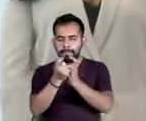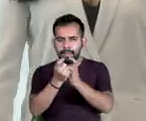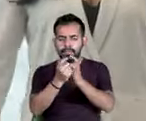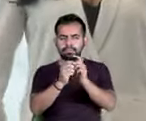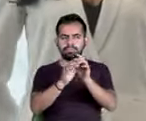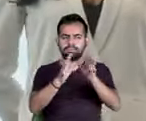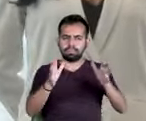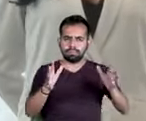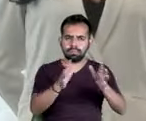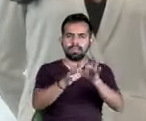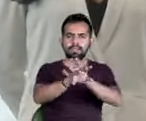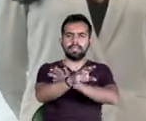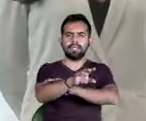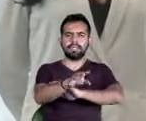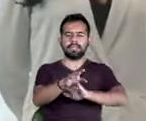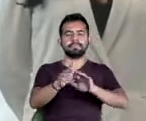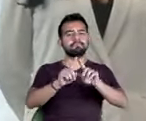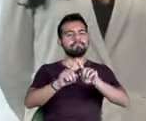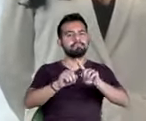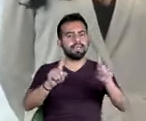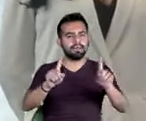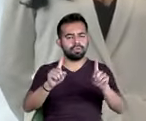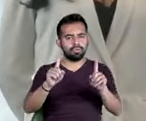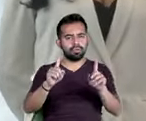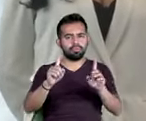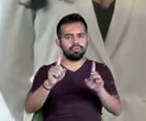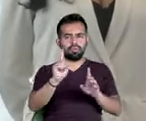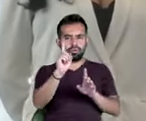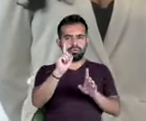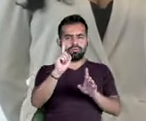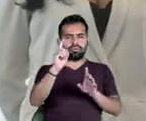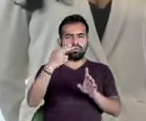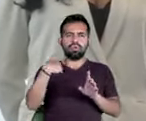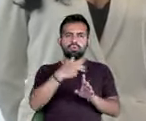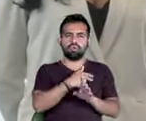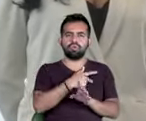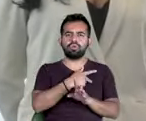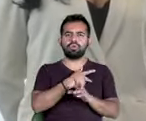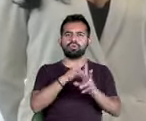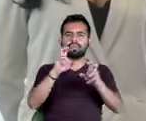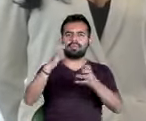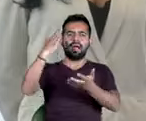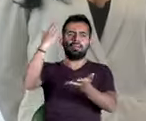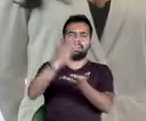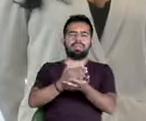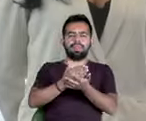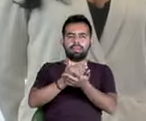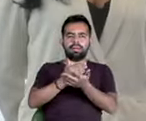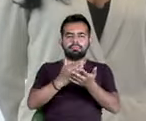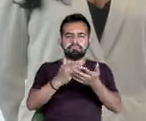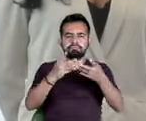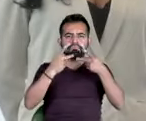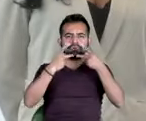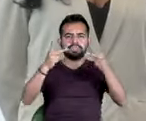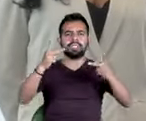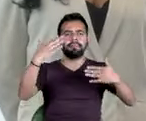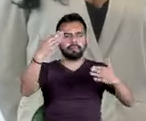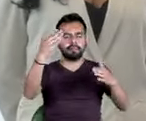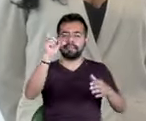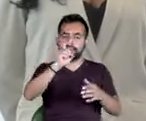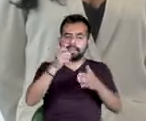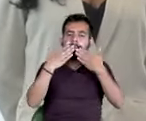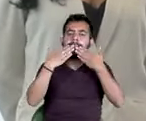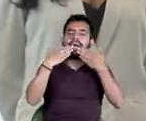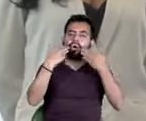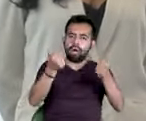vamos a hacer optimizaciones, pero optimizaciones no porque nosotros seamos partidarios de los dogmas de la administración pública, sino porque necesitamos mejorar la calidad